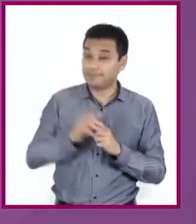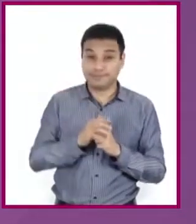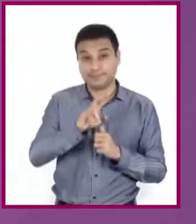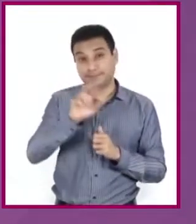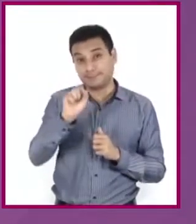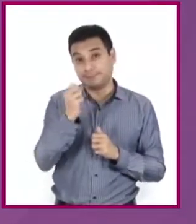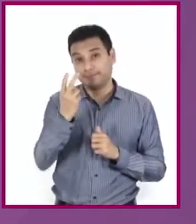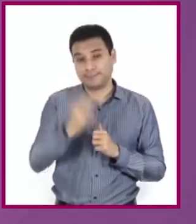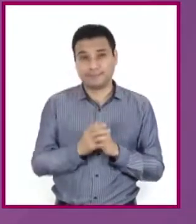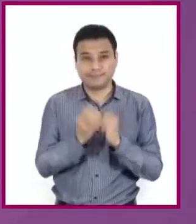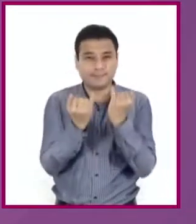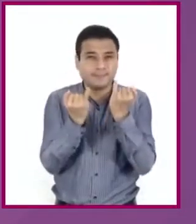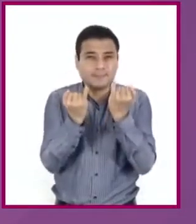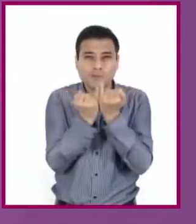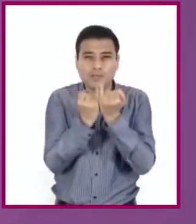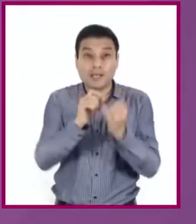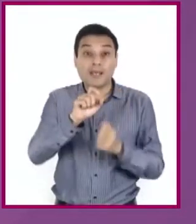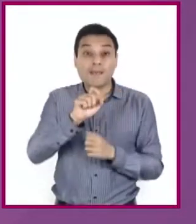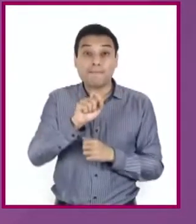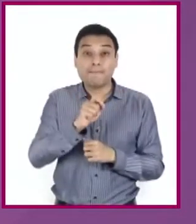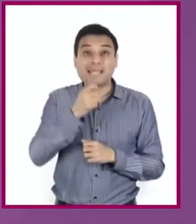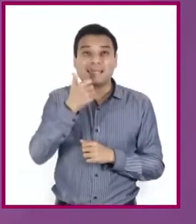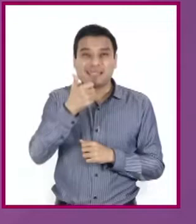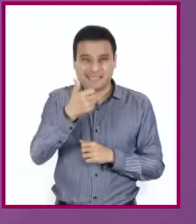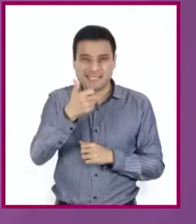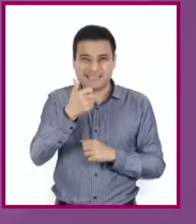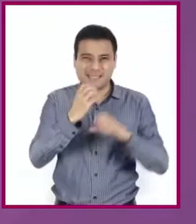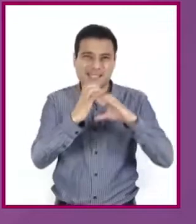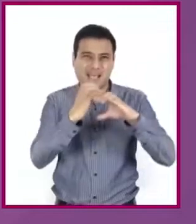que 26 autobuses formados en línea recta.